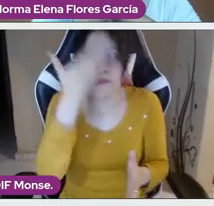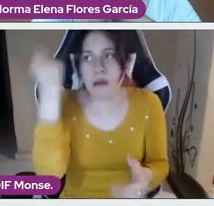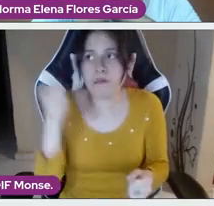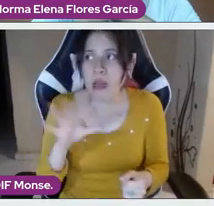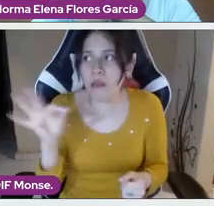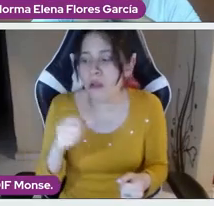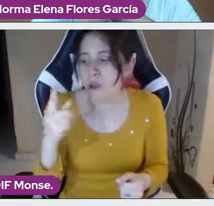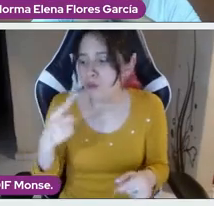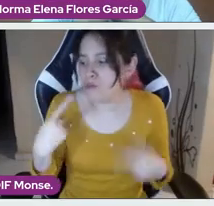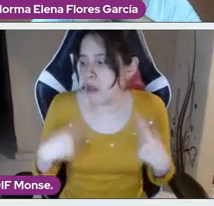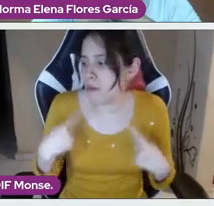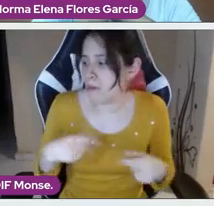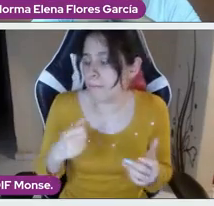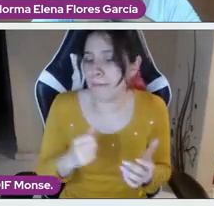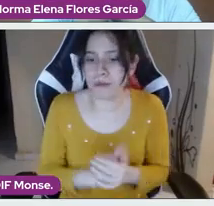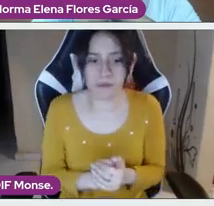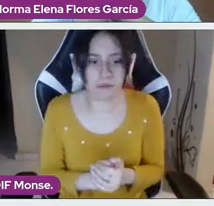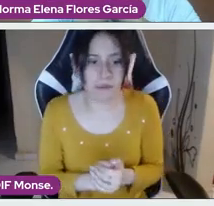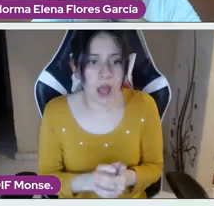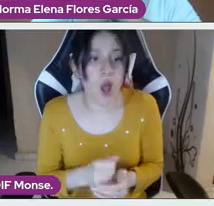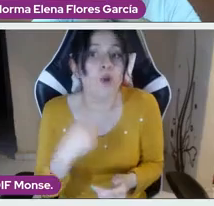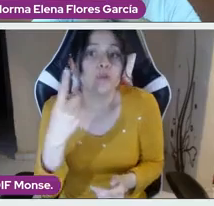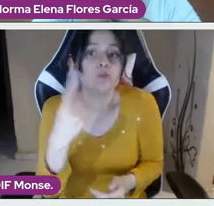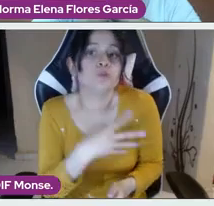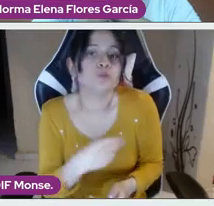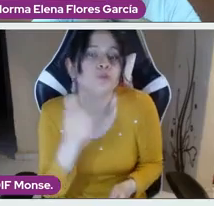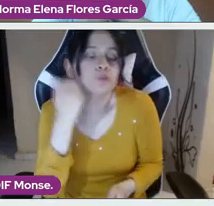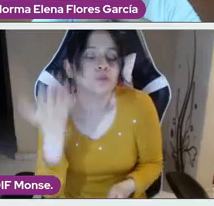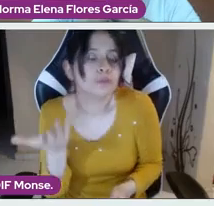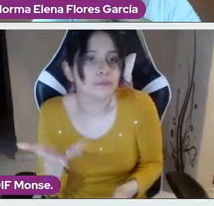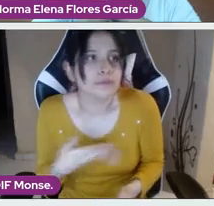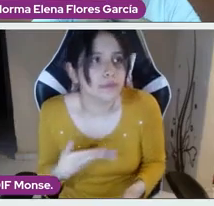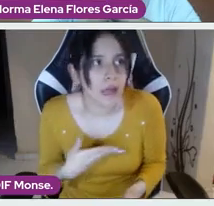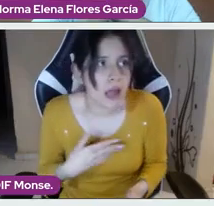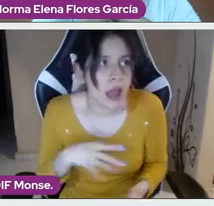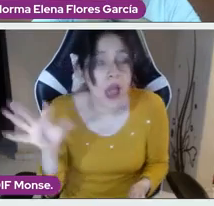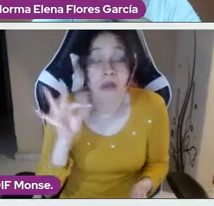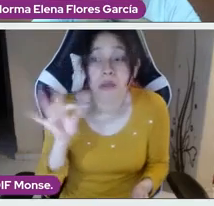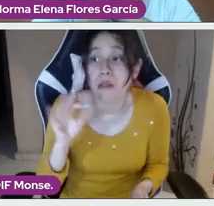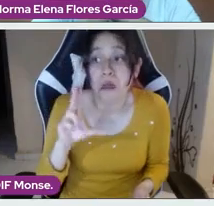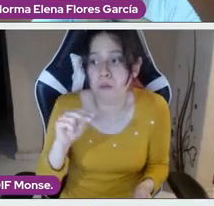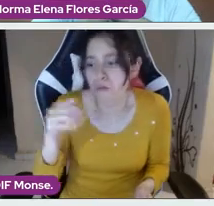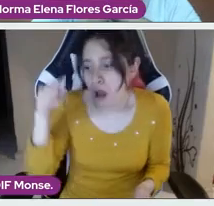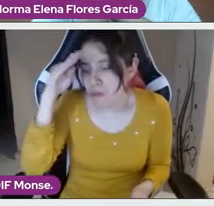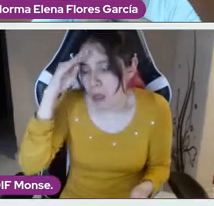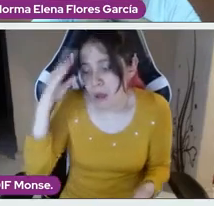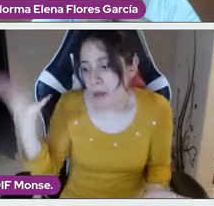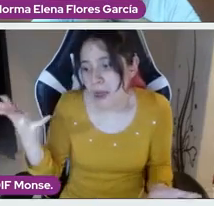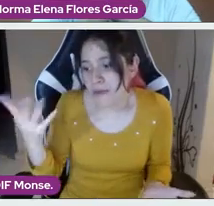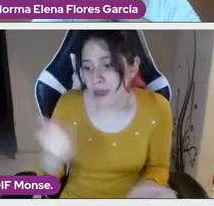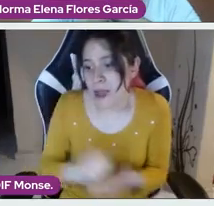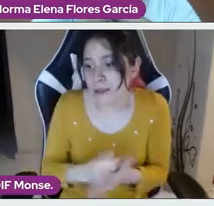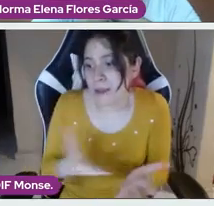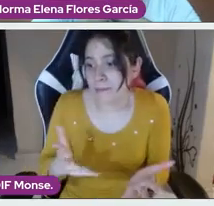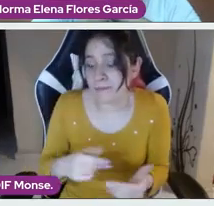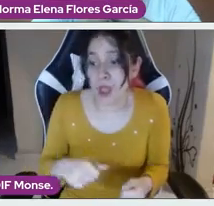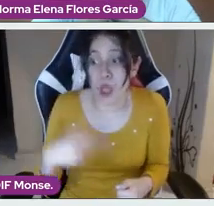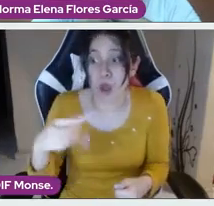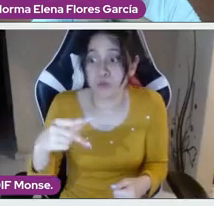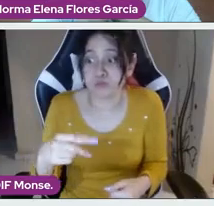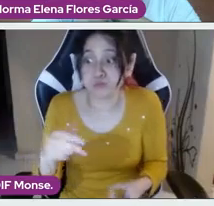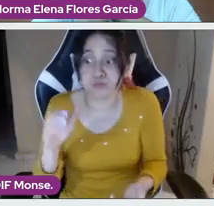pensó en que se iba a quedar sola, ¿no? A lo mejor. Entonces, pues te tienes que adaptar a esa situación y aprender a vivir con